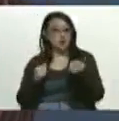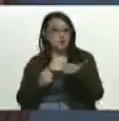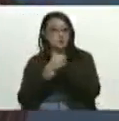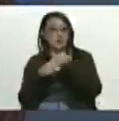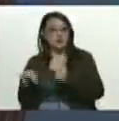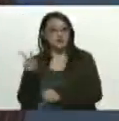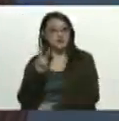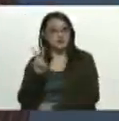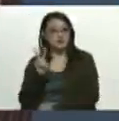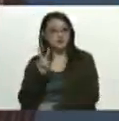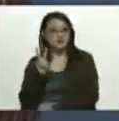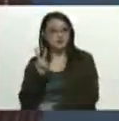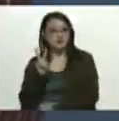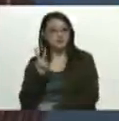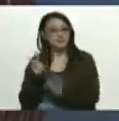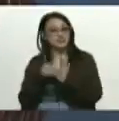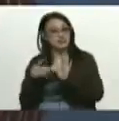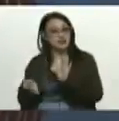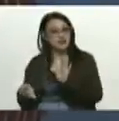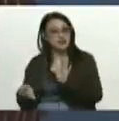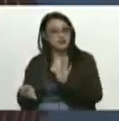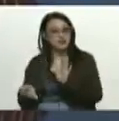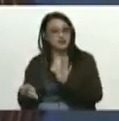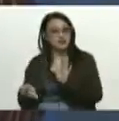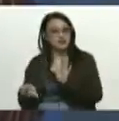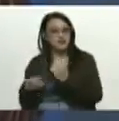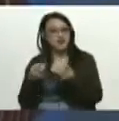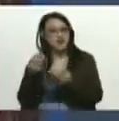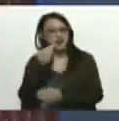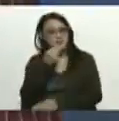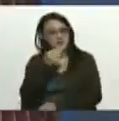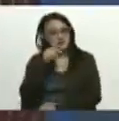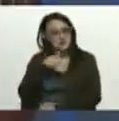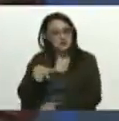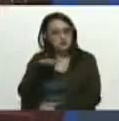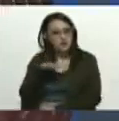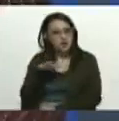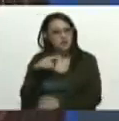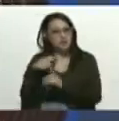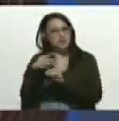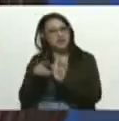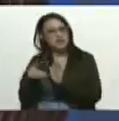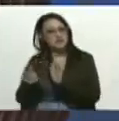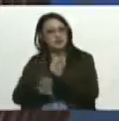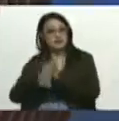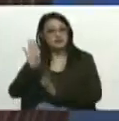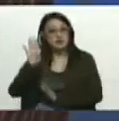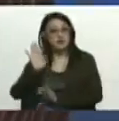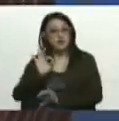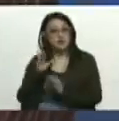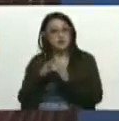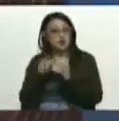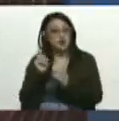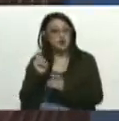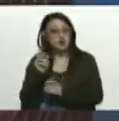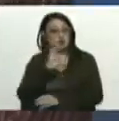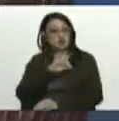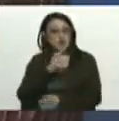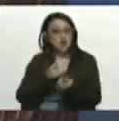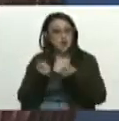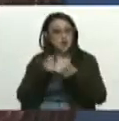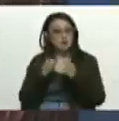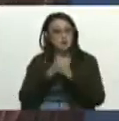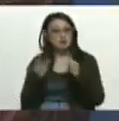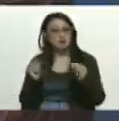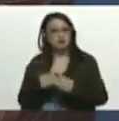a Venezuela en su derecho de darle alimentación al pueblo y a su derecho al desarrollo de todo tipo, social, económico,